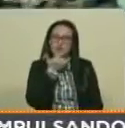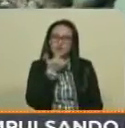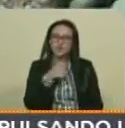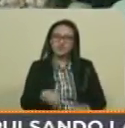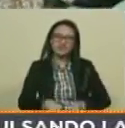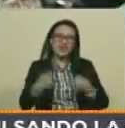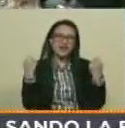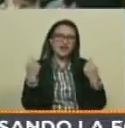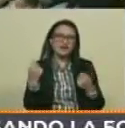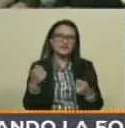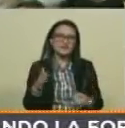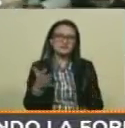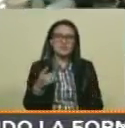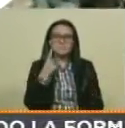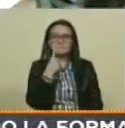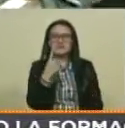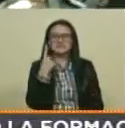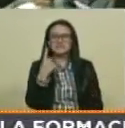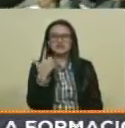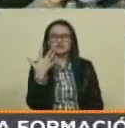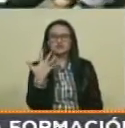un monto de